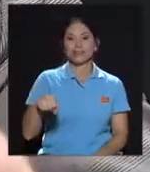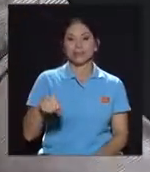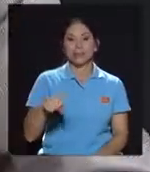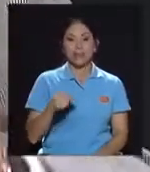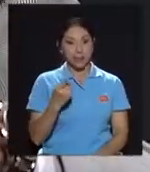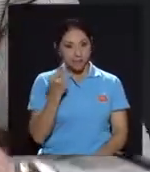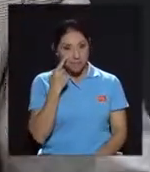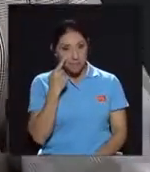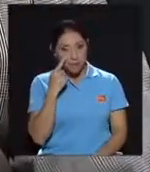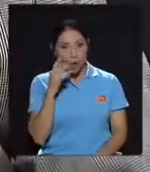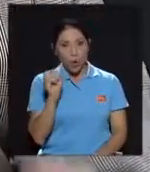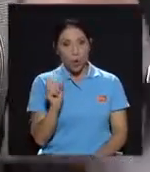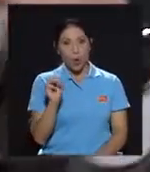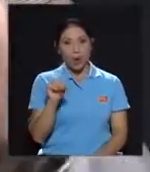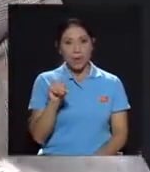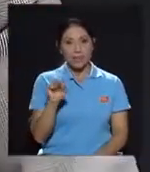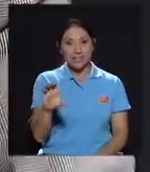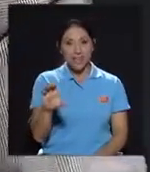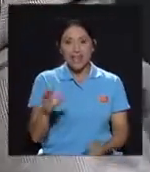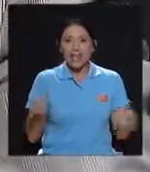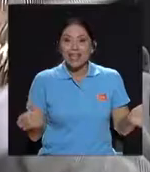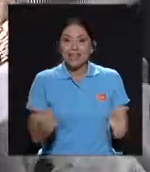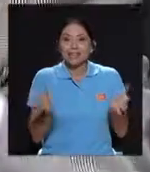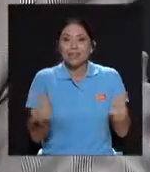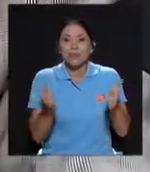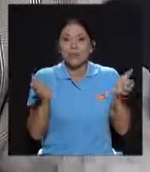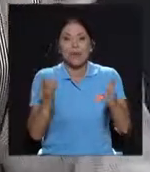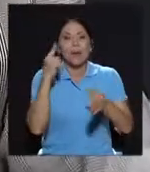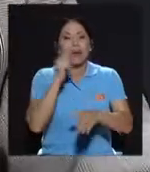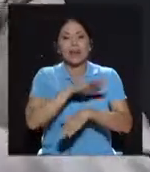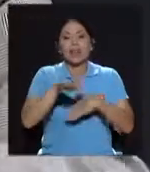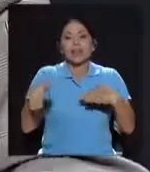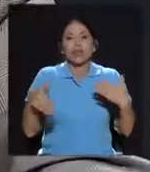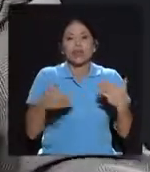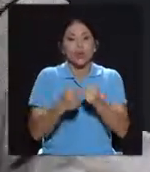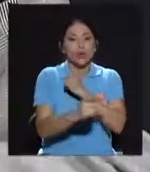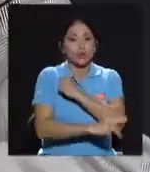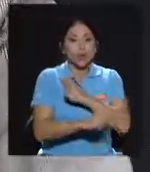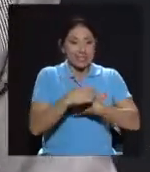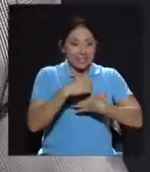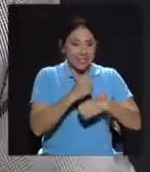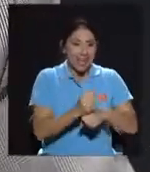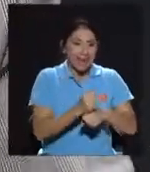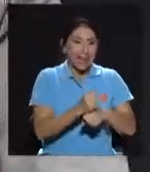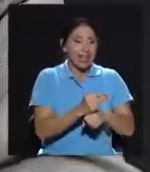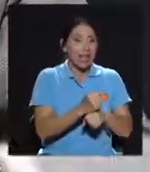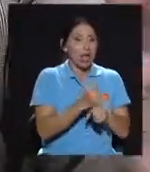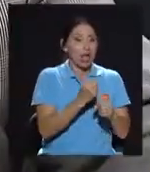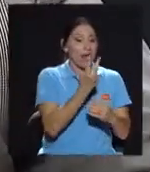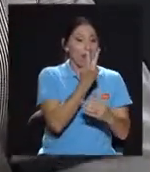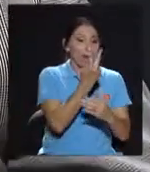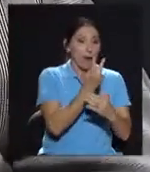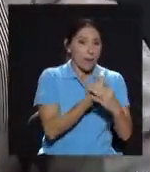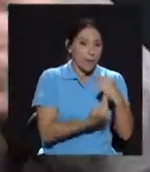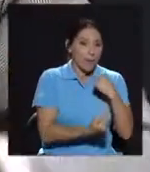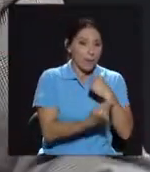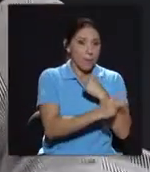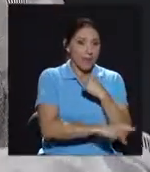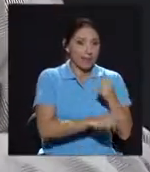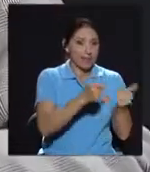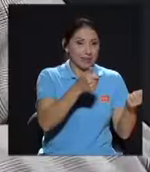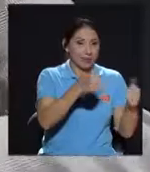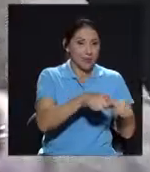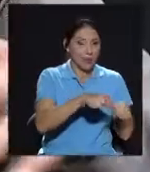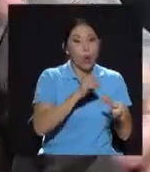estimula para que los países hagan todo lo bilateral todo lo regional y todo lo plurilateral que puedan porque para eso estamos aquí sabemos